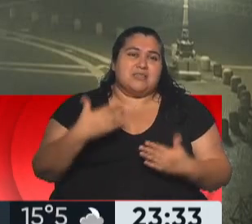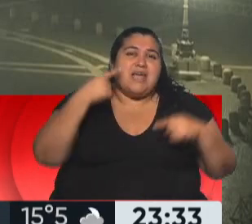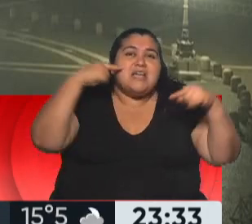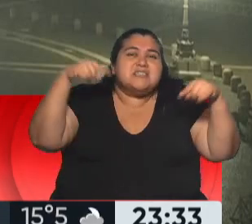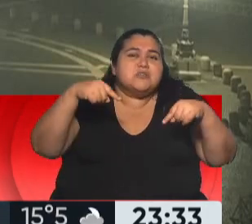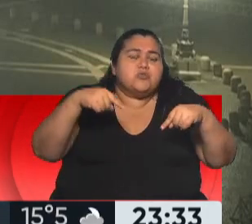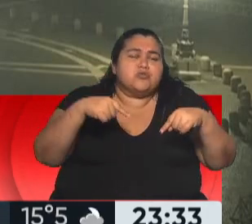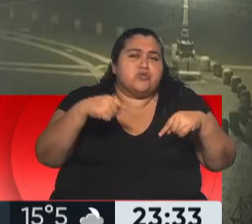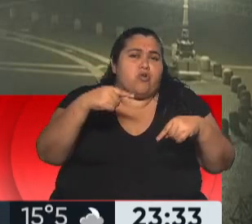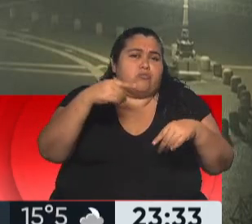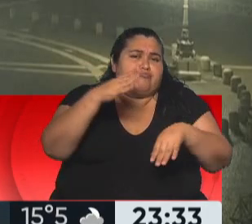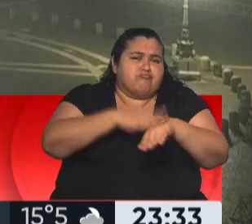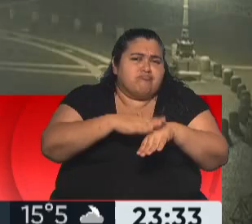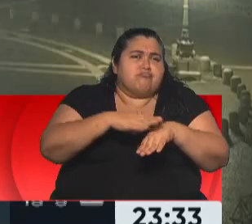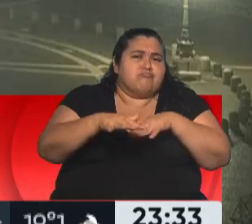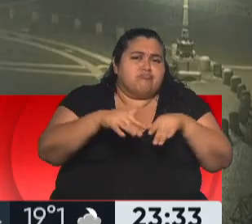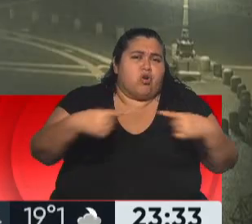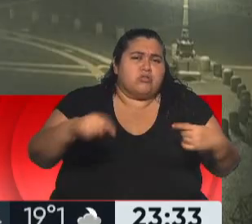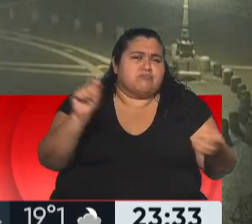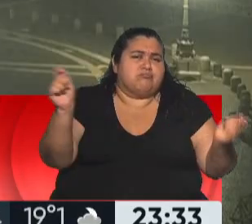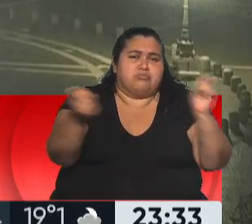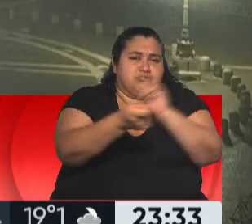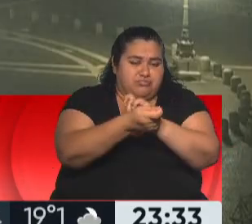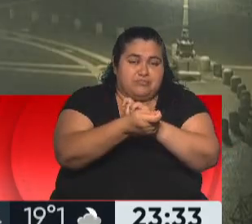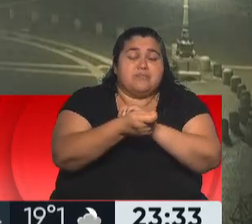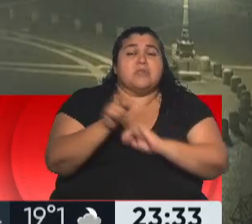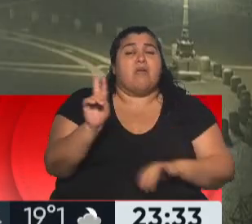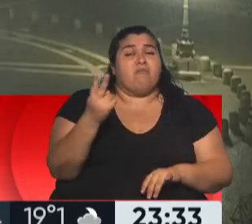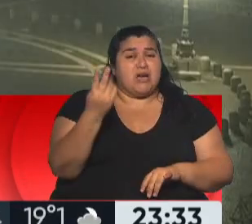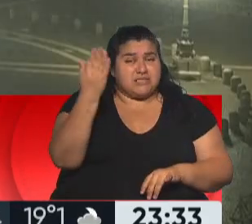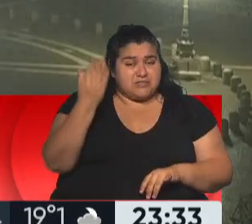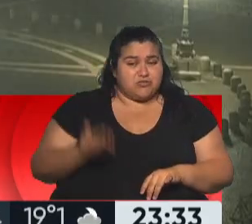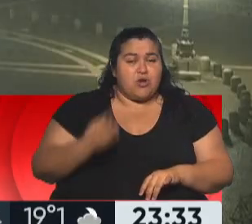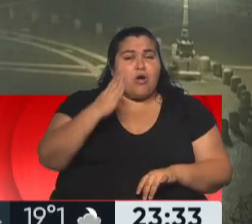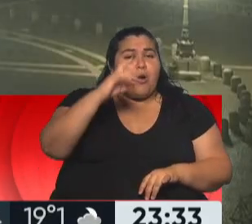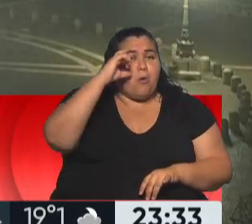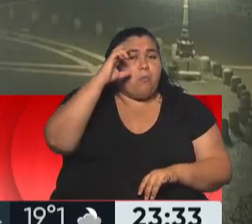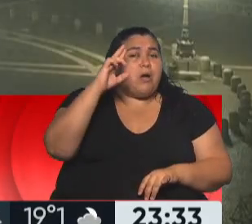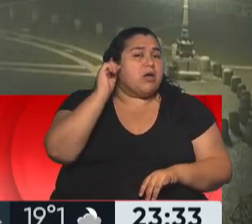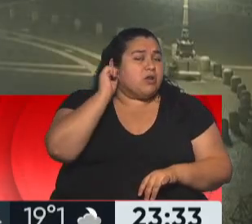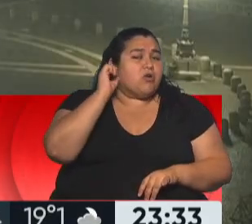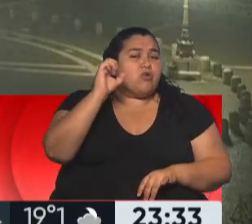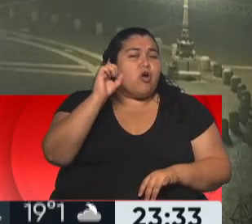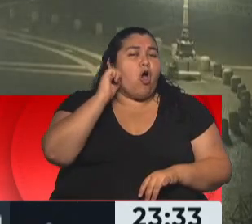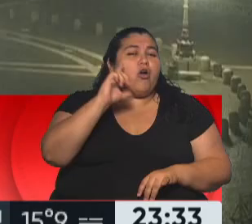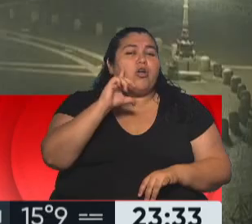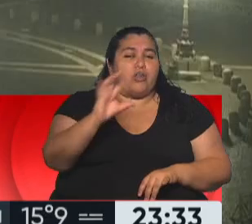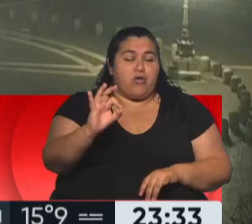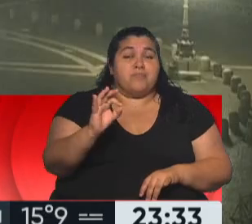A los 88 años, Francisco Jorge Bergoglio falleció a las 7:35 hora de Roma,